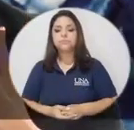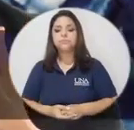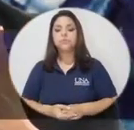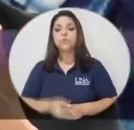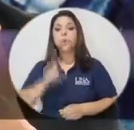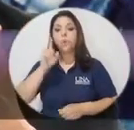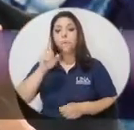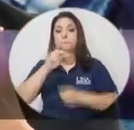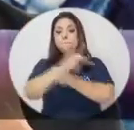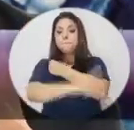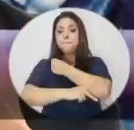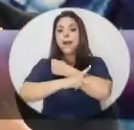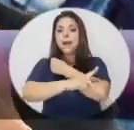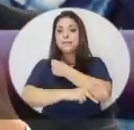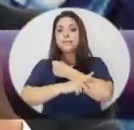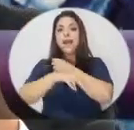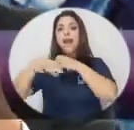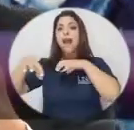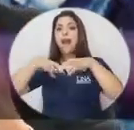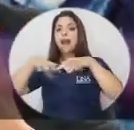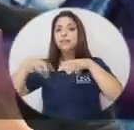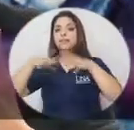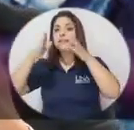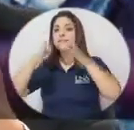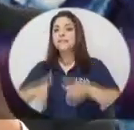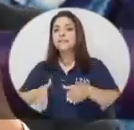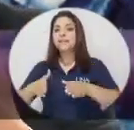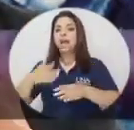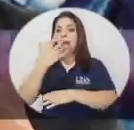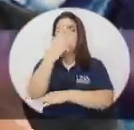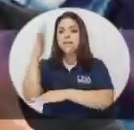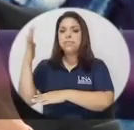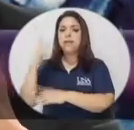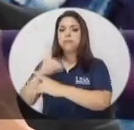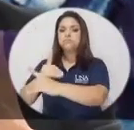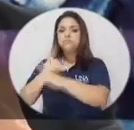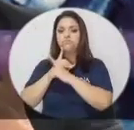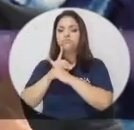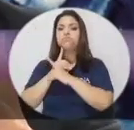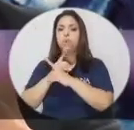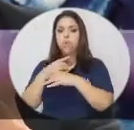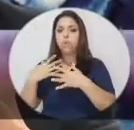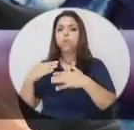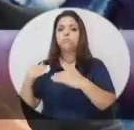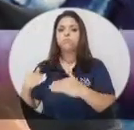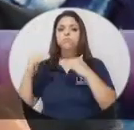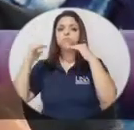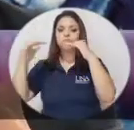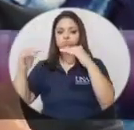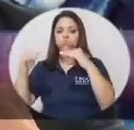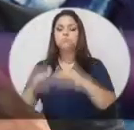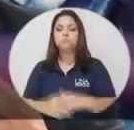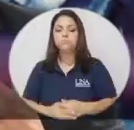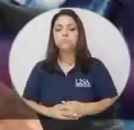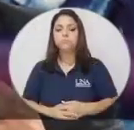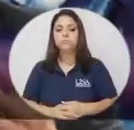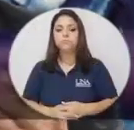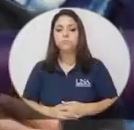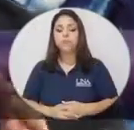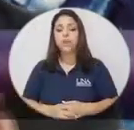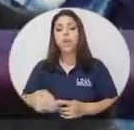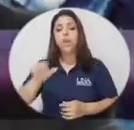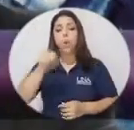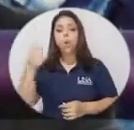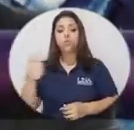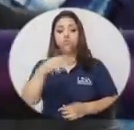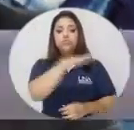un país con activistas ambientales de primer orden y que ha modificado parte de su legislación ambiental, y por